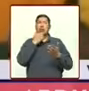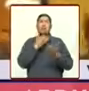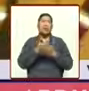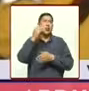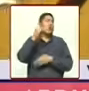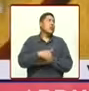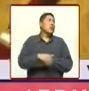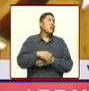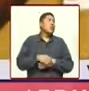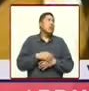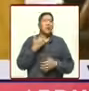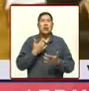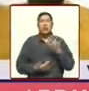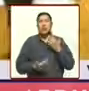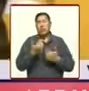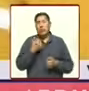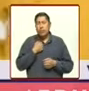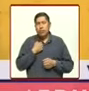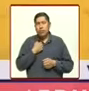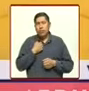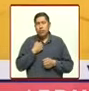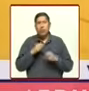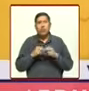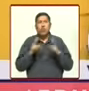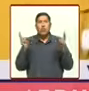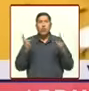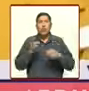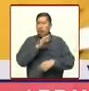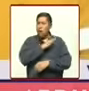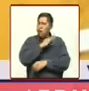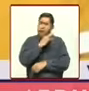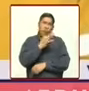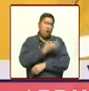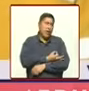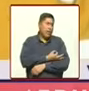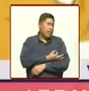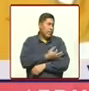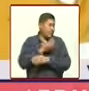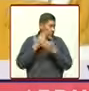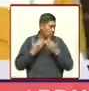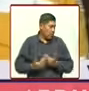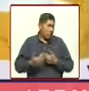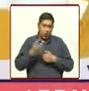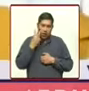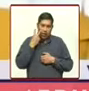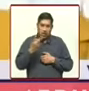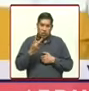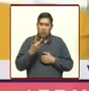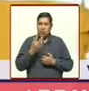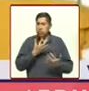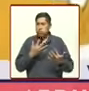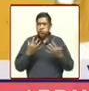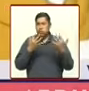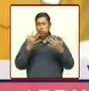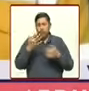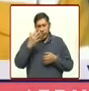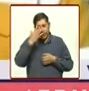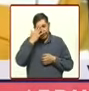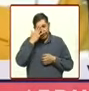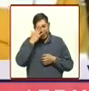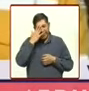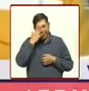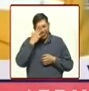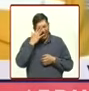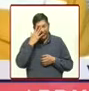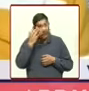noches. Las llamas están sumamente muy fuertes y ahorita, como ha visto, el humo es inmenso,